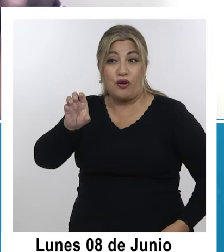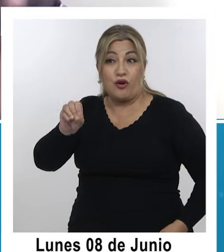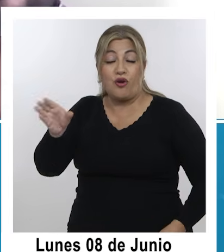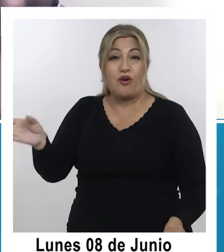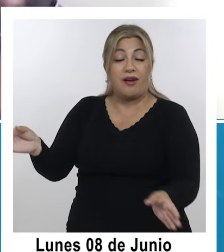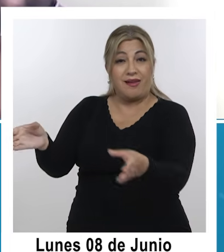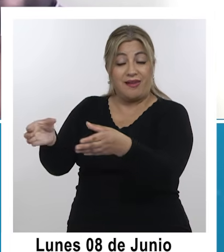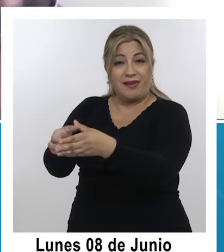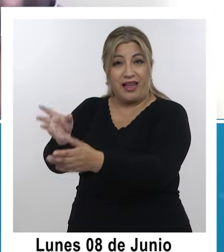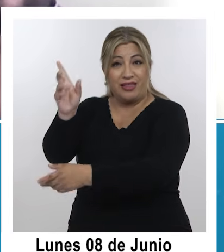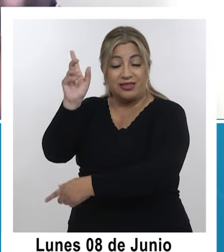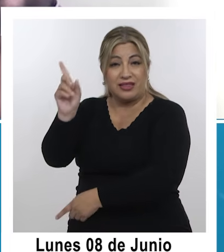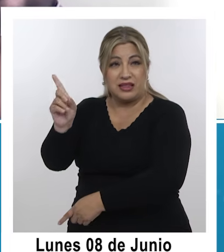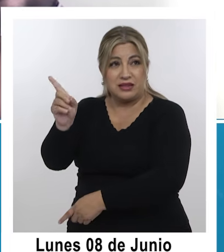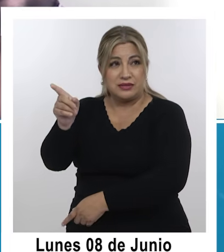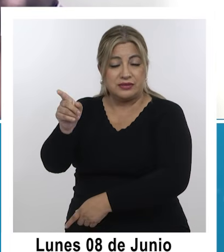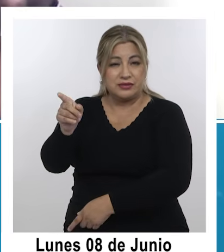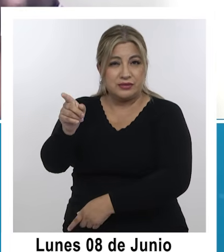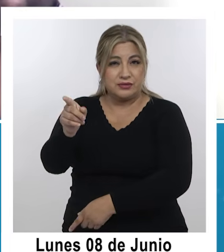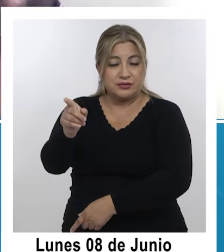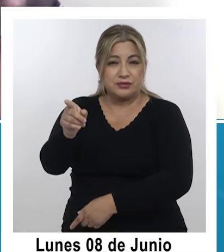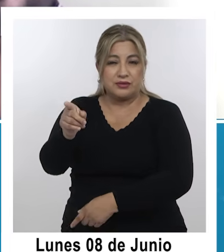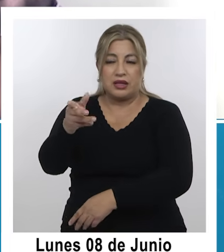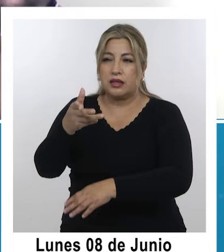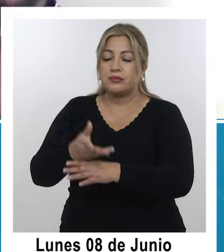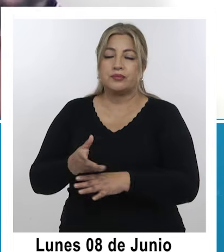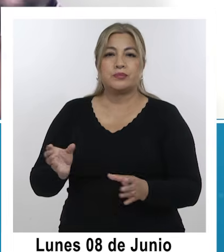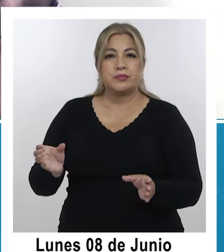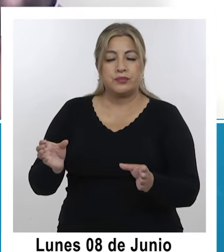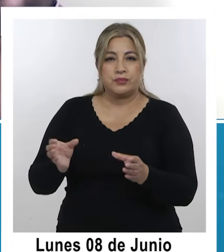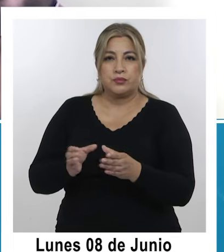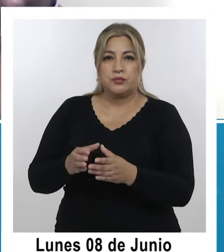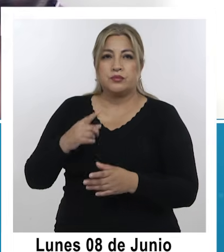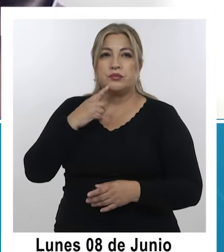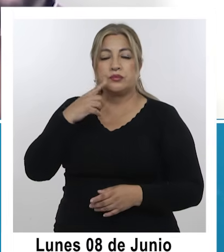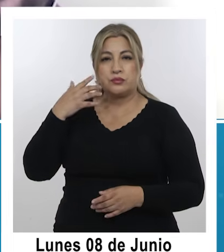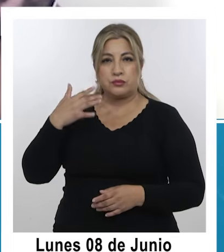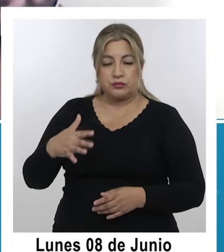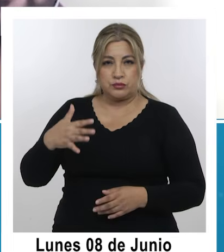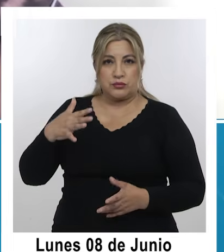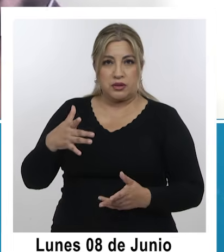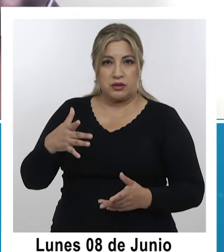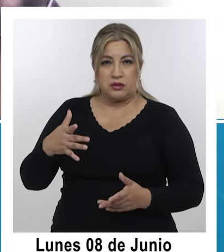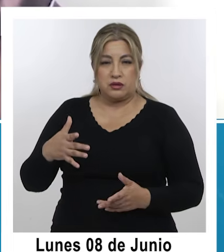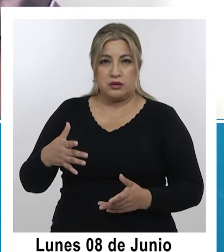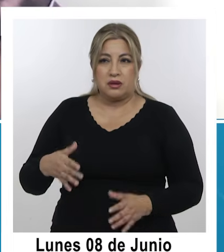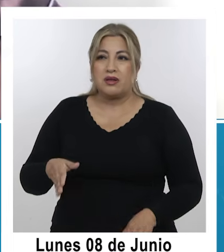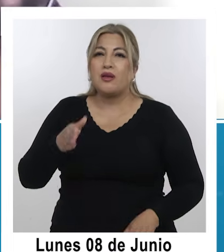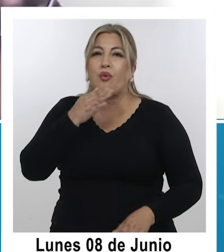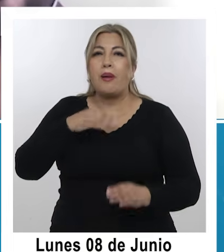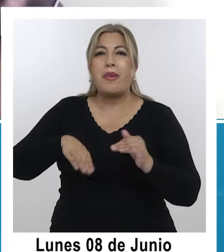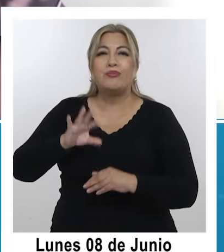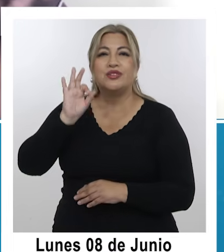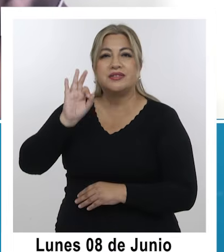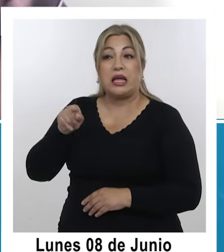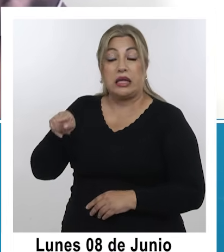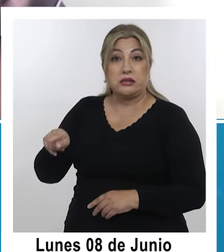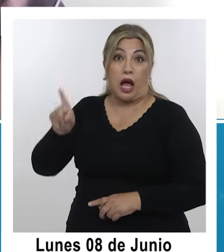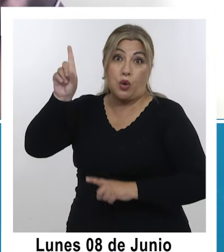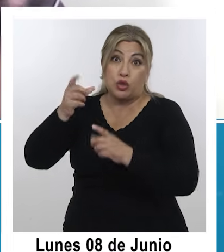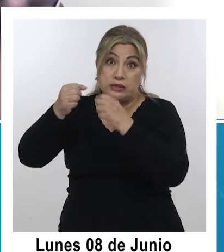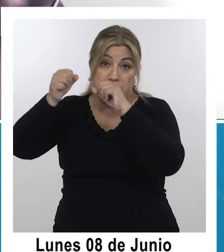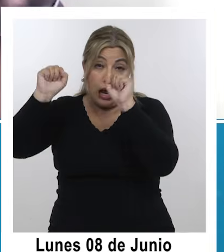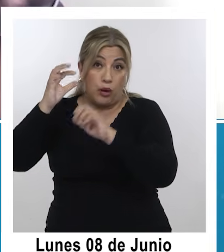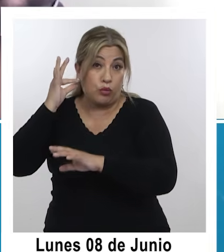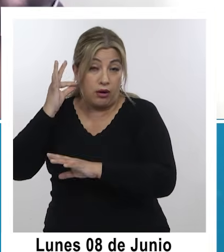Popular, es el que ha alcanzado un grupo importante, pero Ya. no tiene la mayoría. Así que ella, si gana,